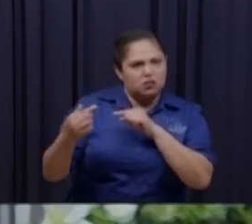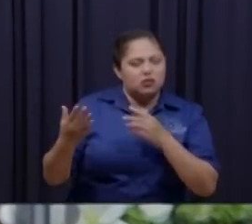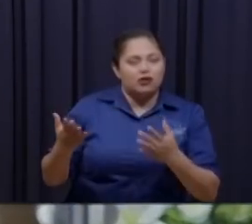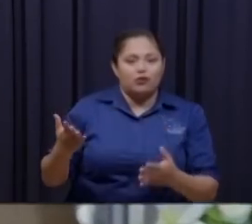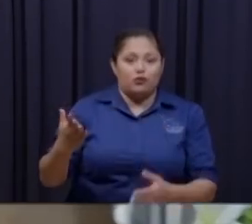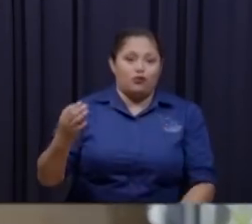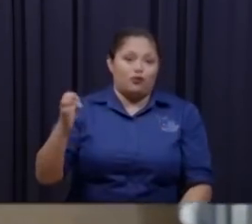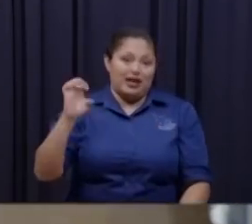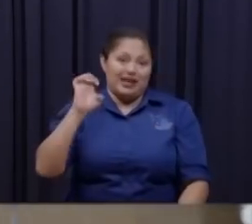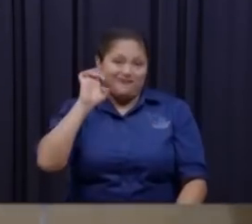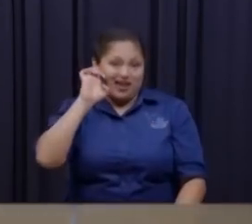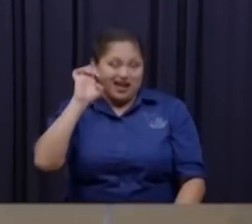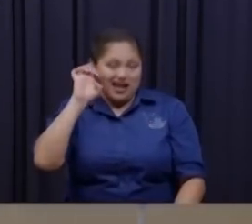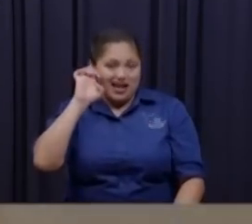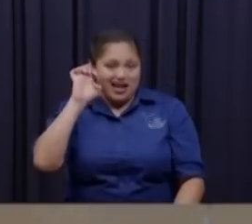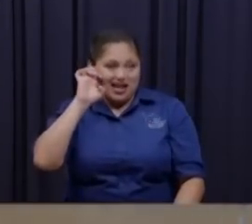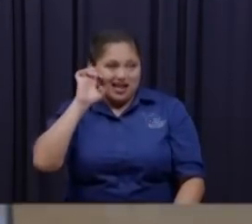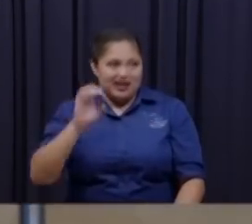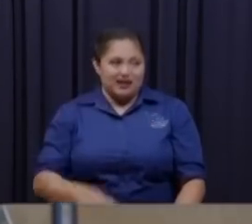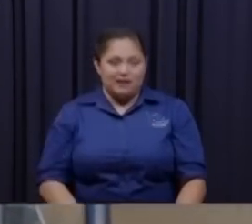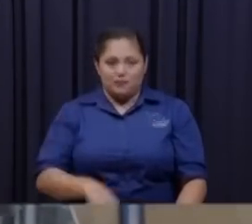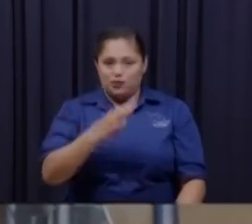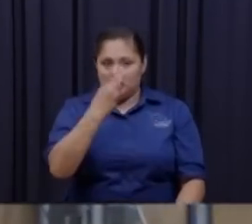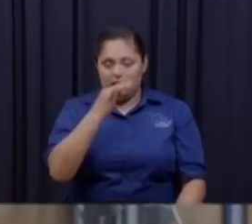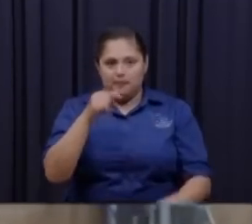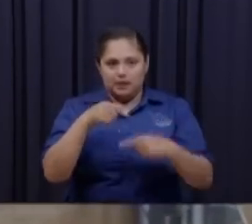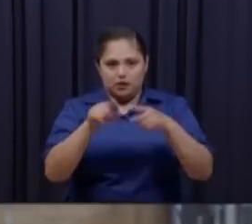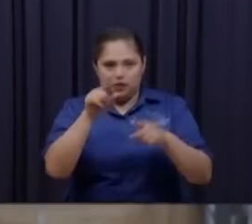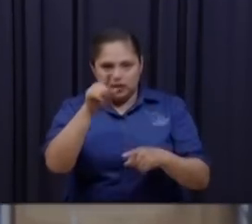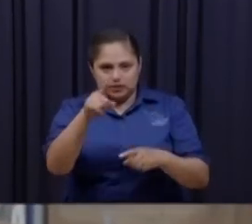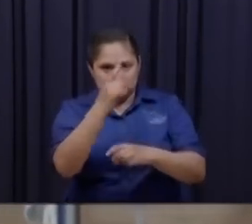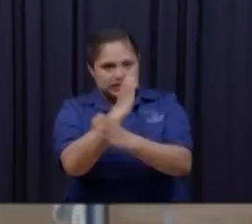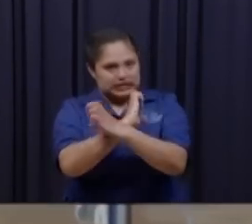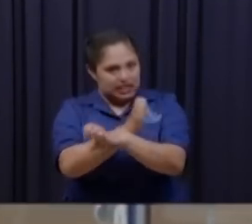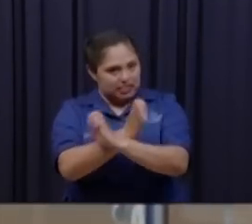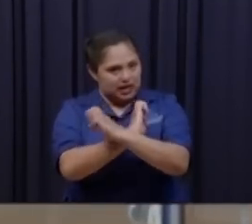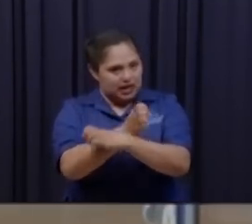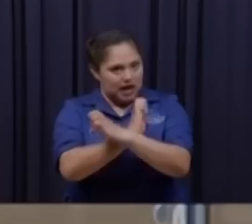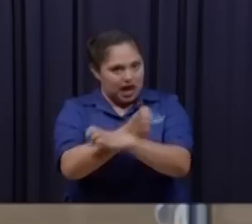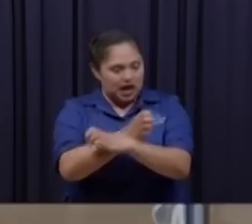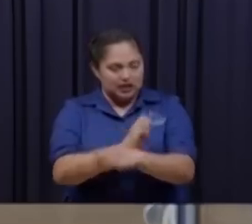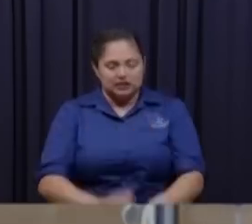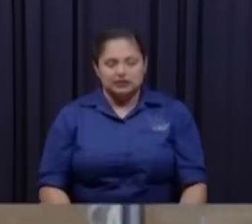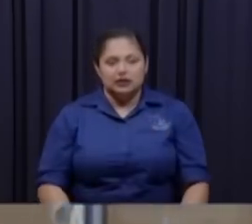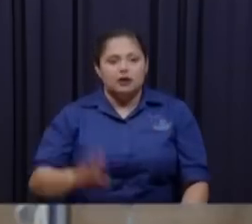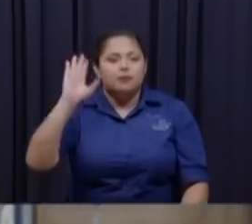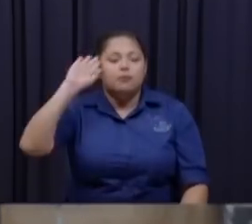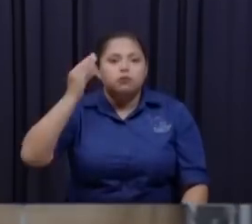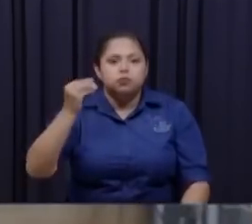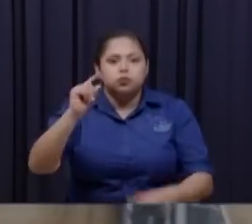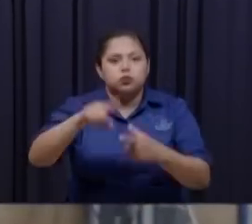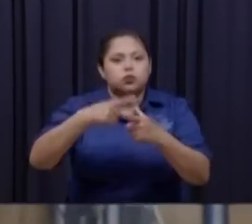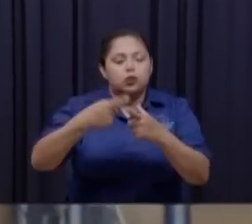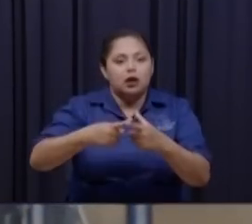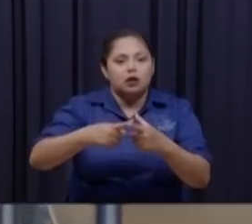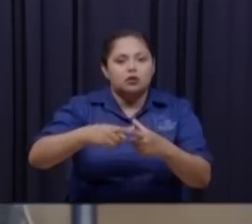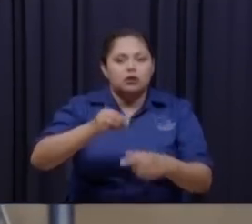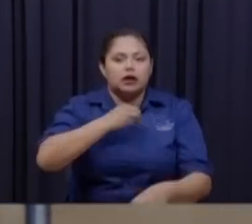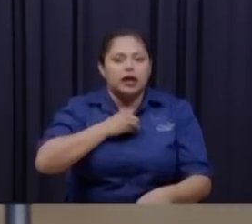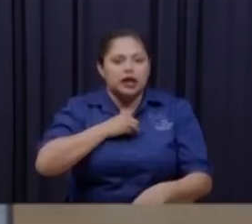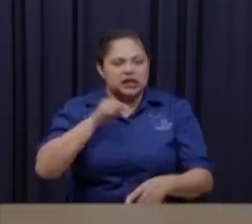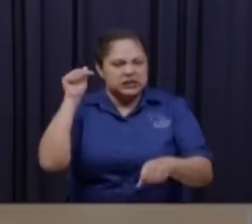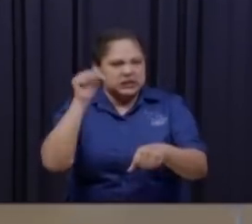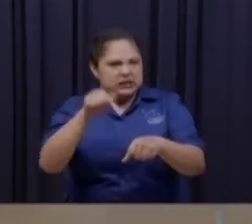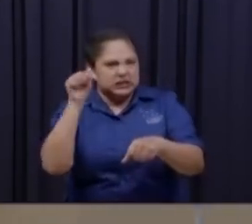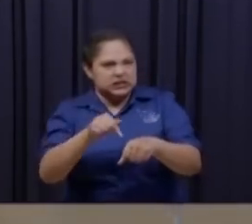Con Eva. Pero esa es su estrategia. Porque cuando quería atacar a